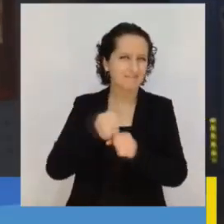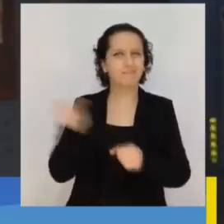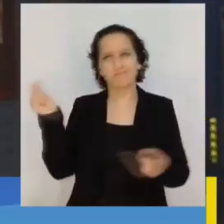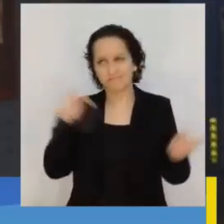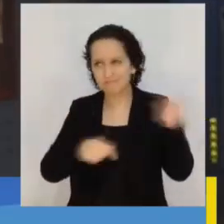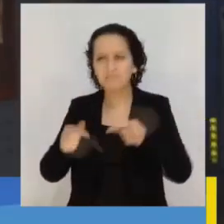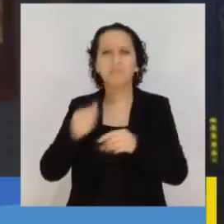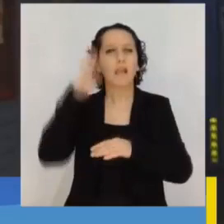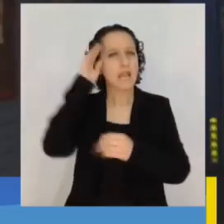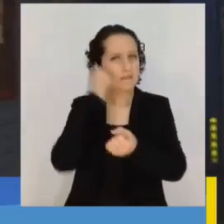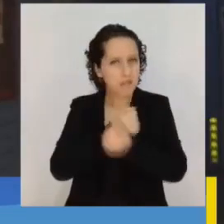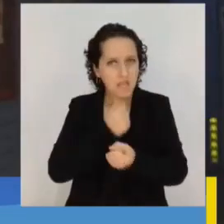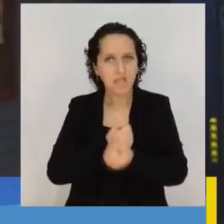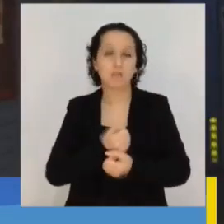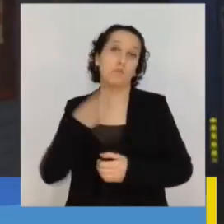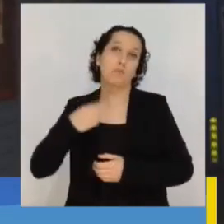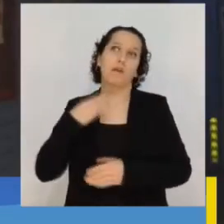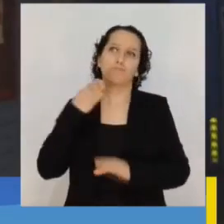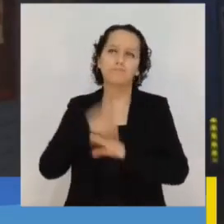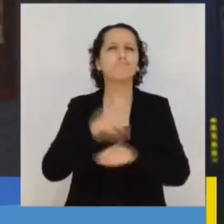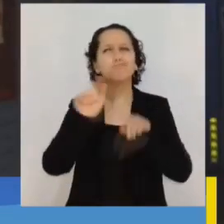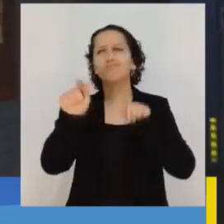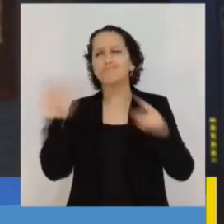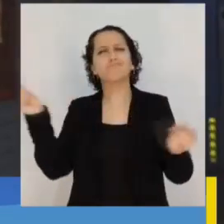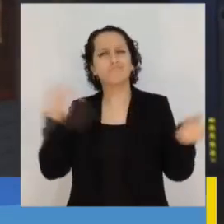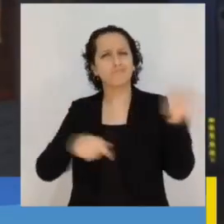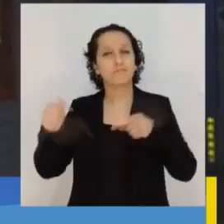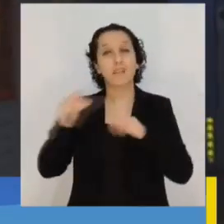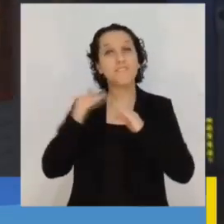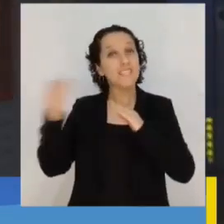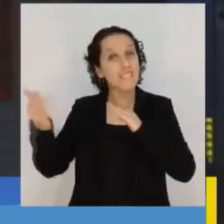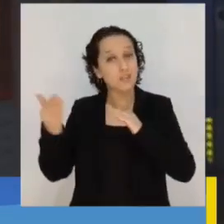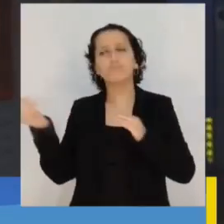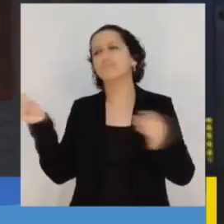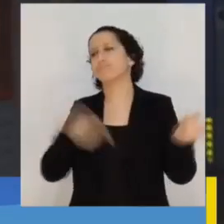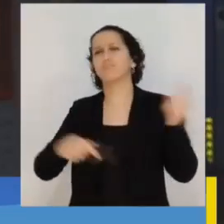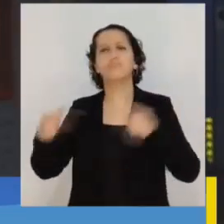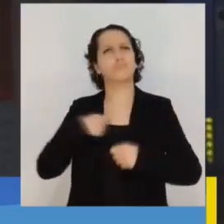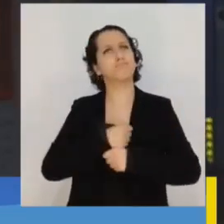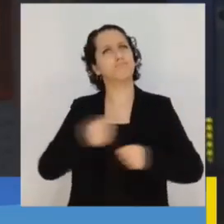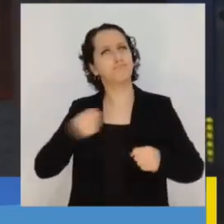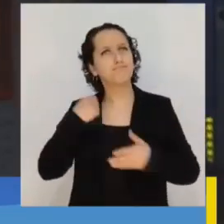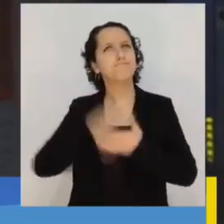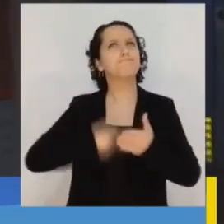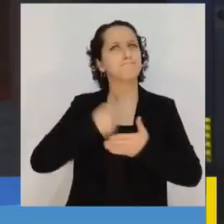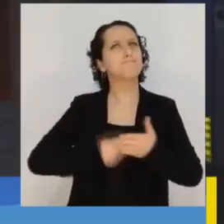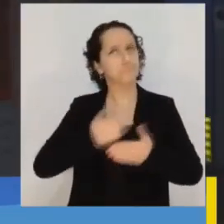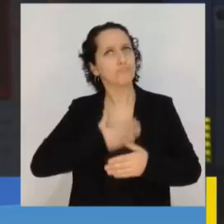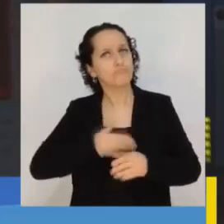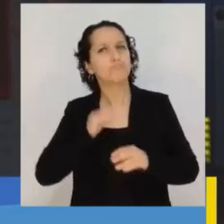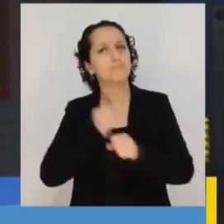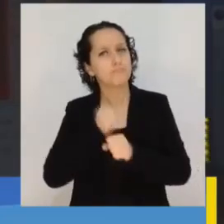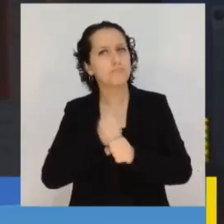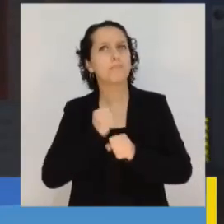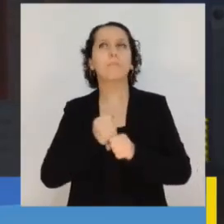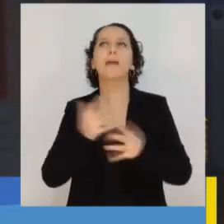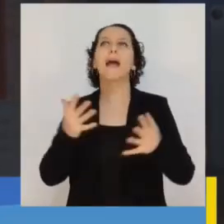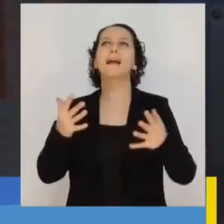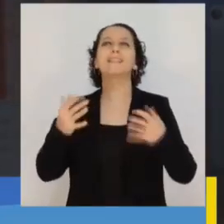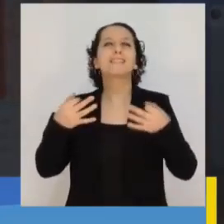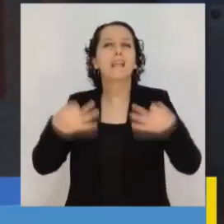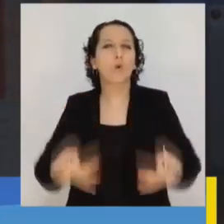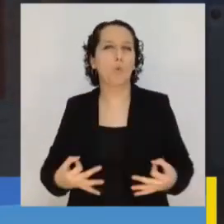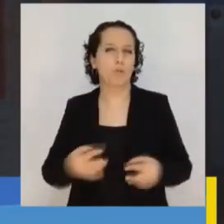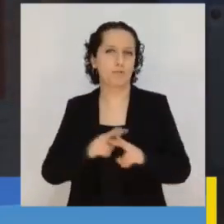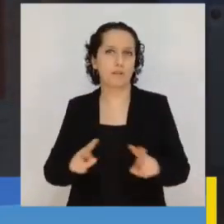¿verdad? El municipio, obviamente, siempre participando, y sobre todo muchos vecinos y vecinas totalmente empoderados y comprometidos para poder tener barrios mucho más